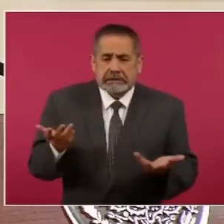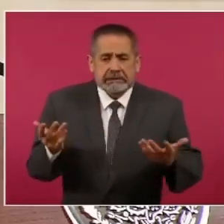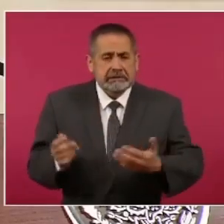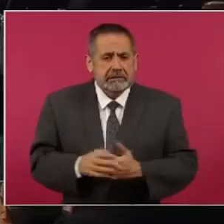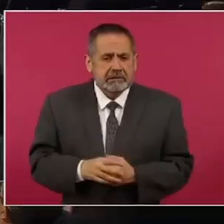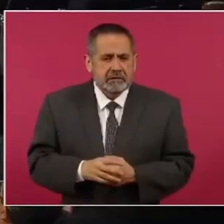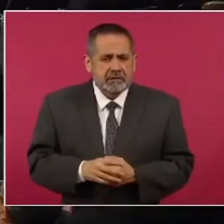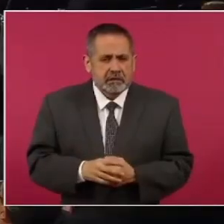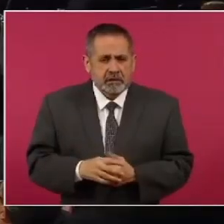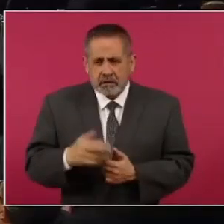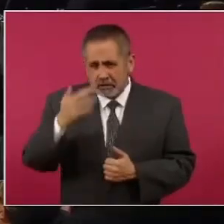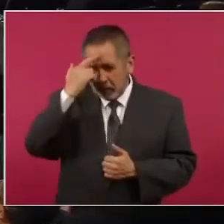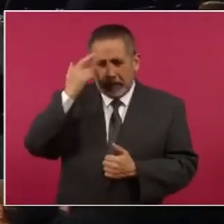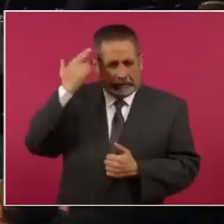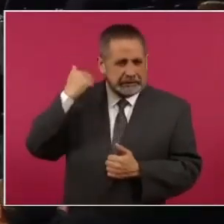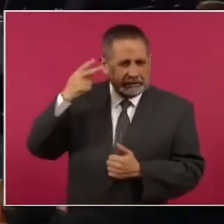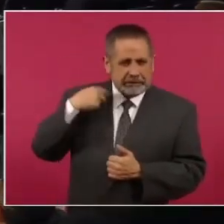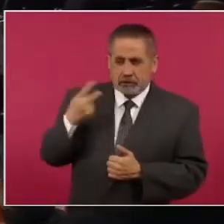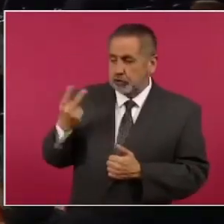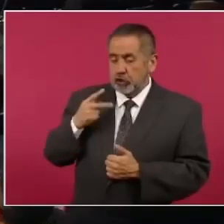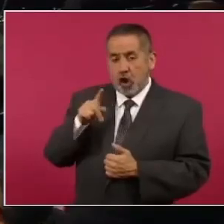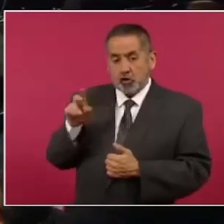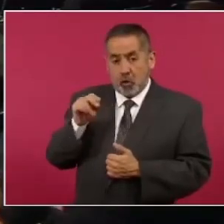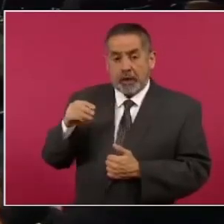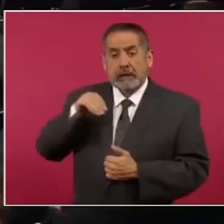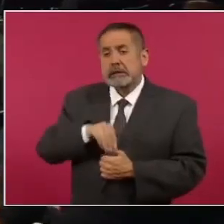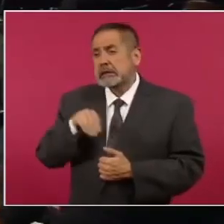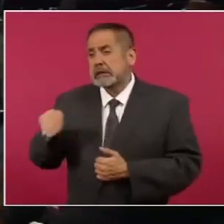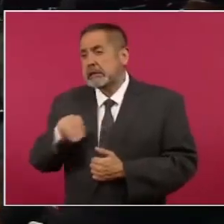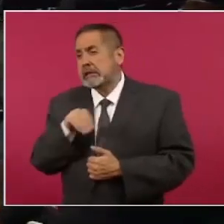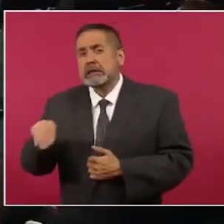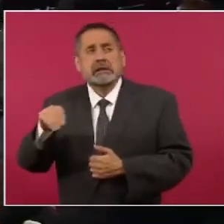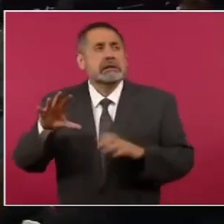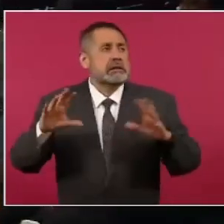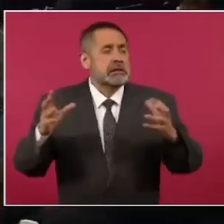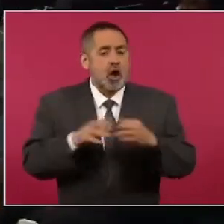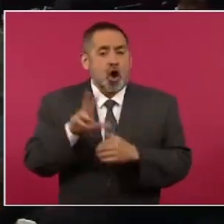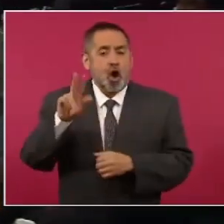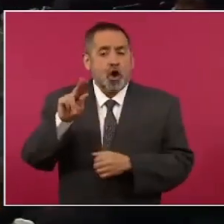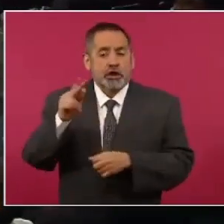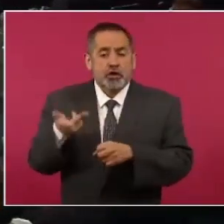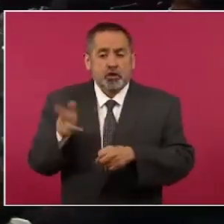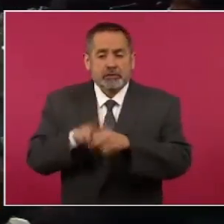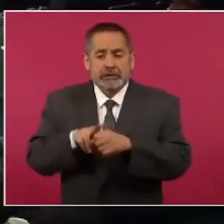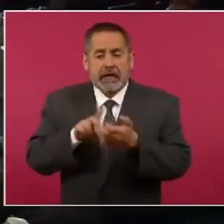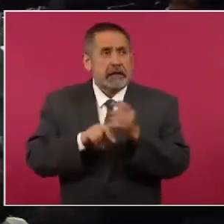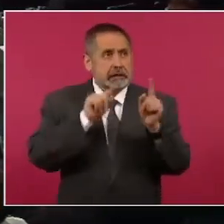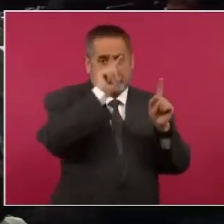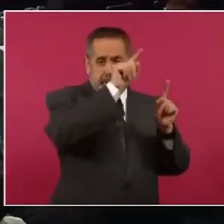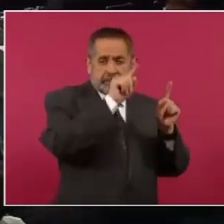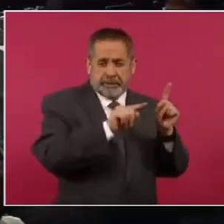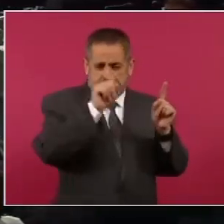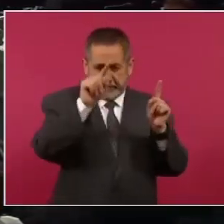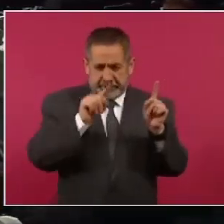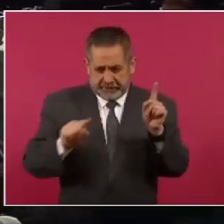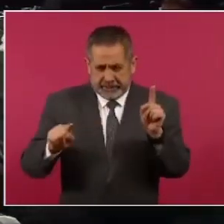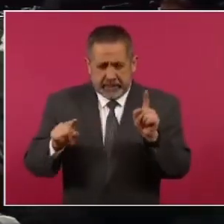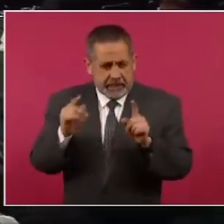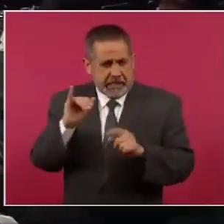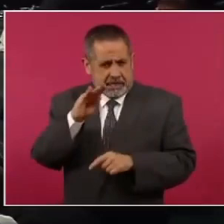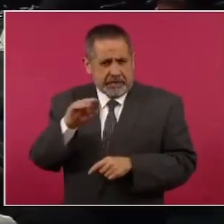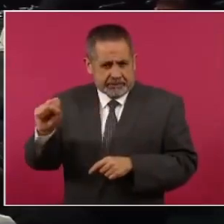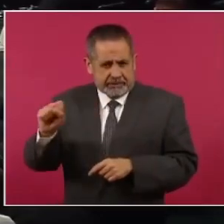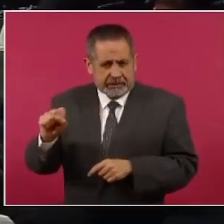Cuando hicimos ese recorrido con SOE por los 80 hospitales del IMSS